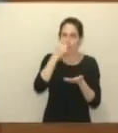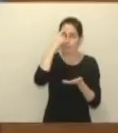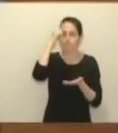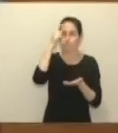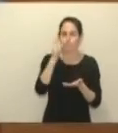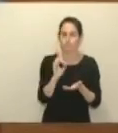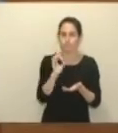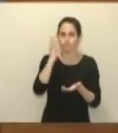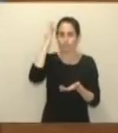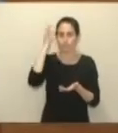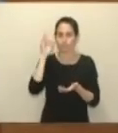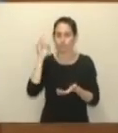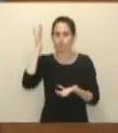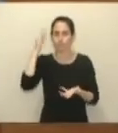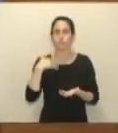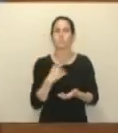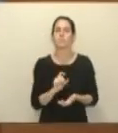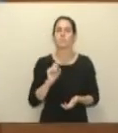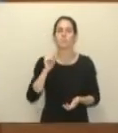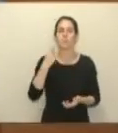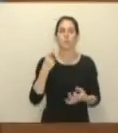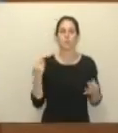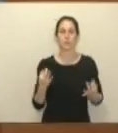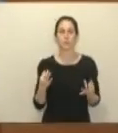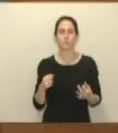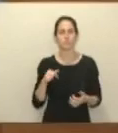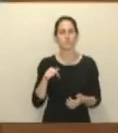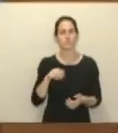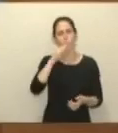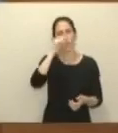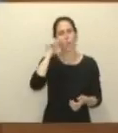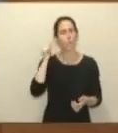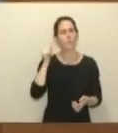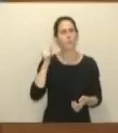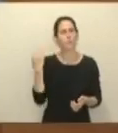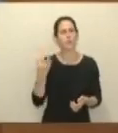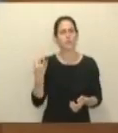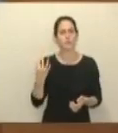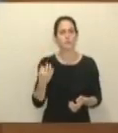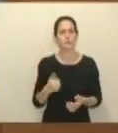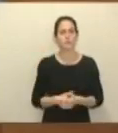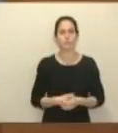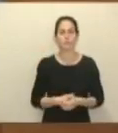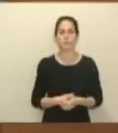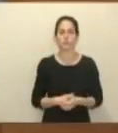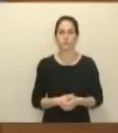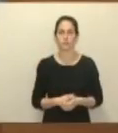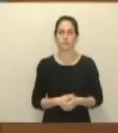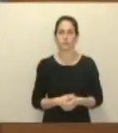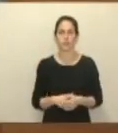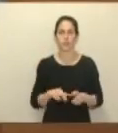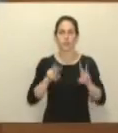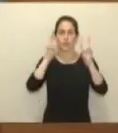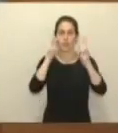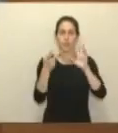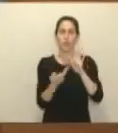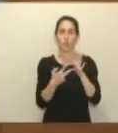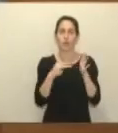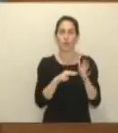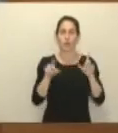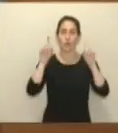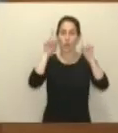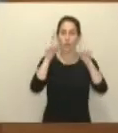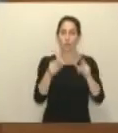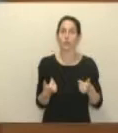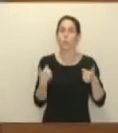En primer lugar, creemos que aquí se olvida que las funciones, la competencia sobre la planificación educativa le